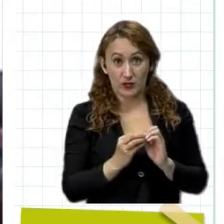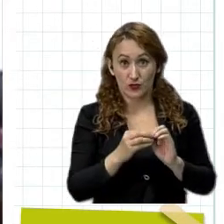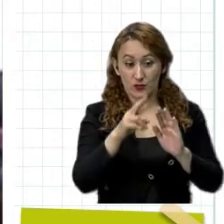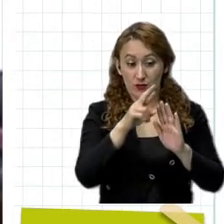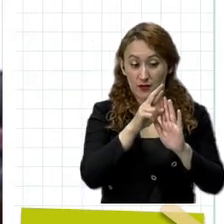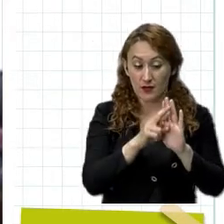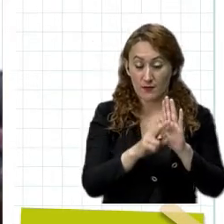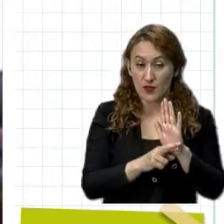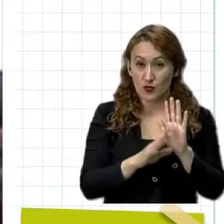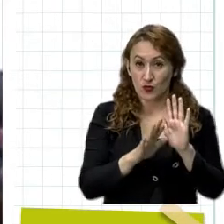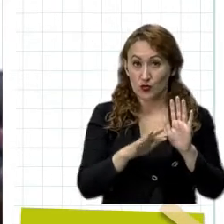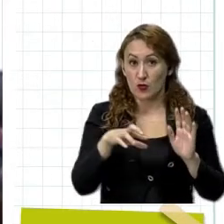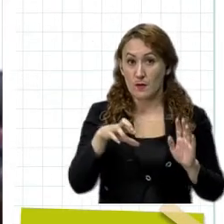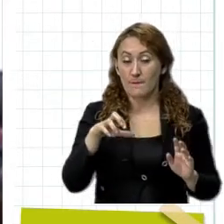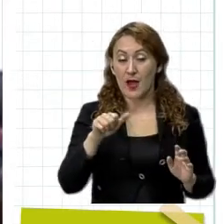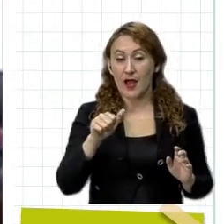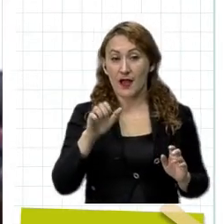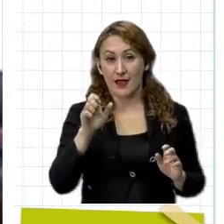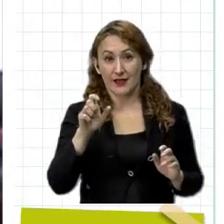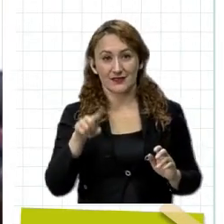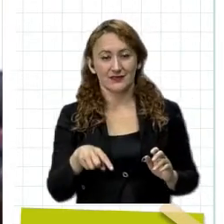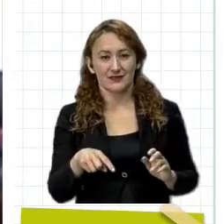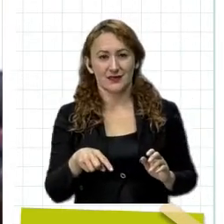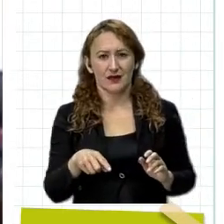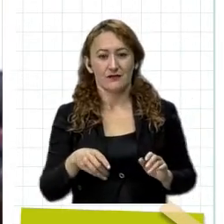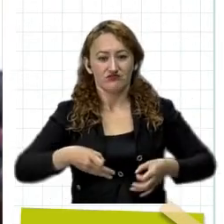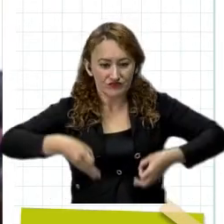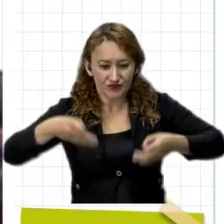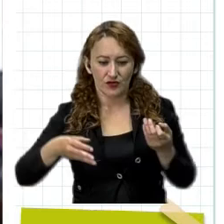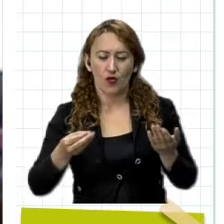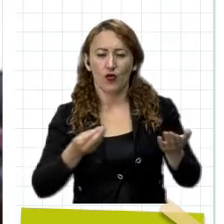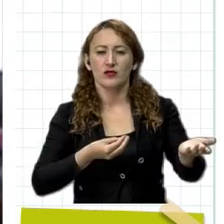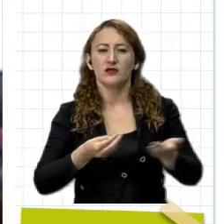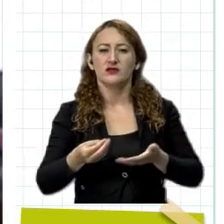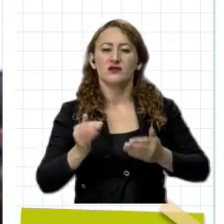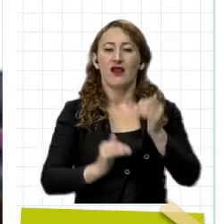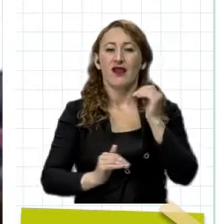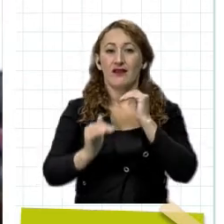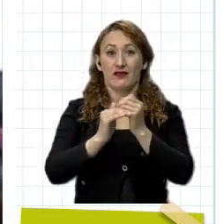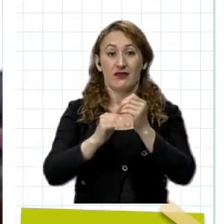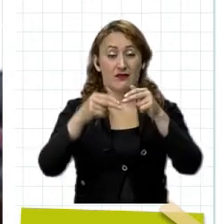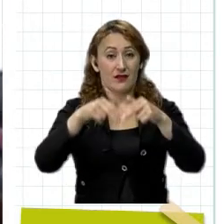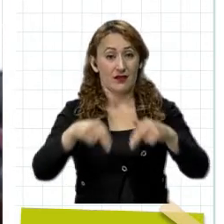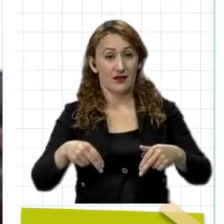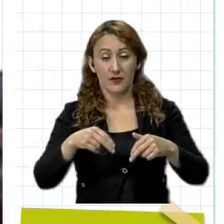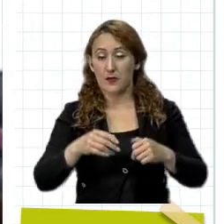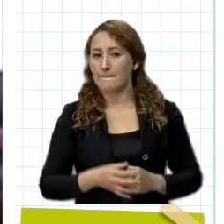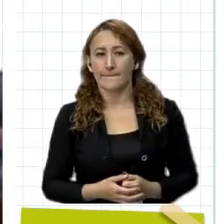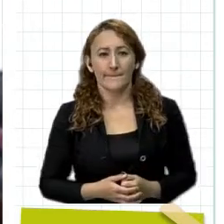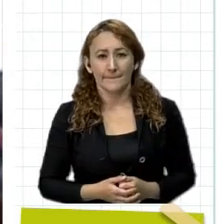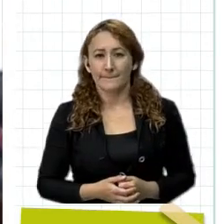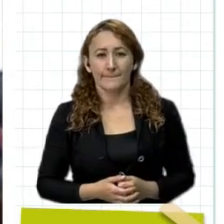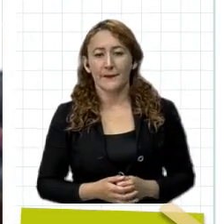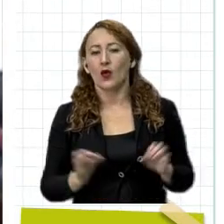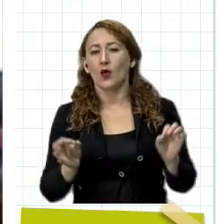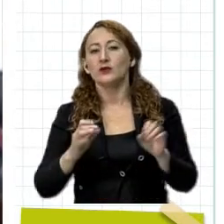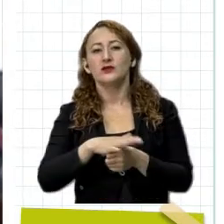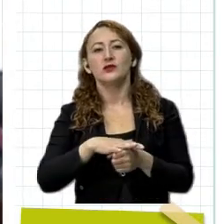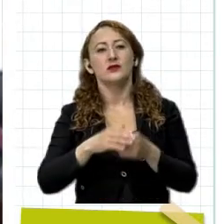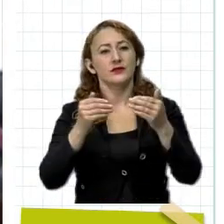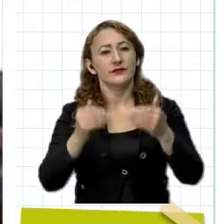que reglamentan el programa PAES no explicitan condiciones que garanticen equidad de género o situación de